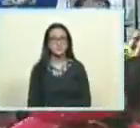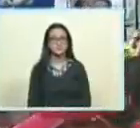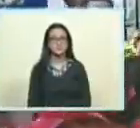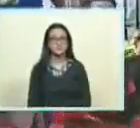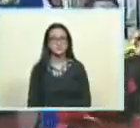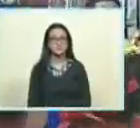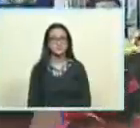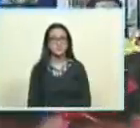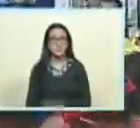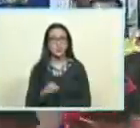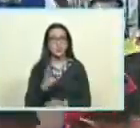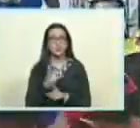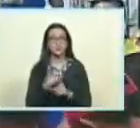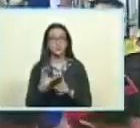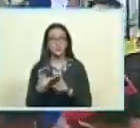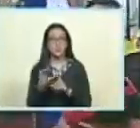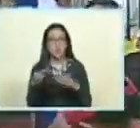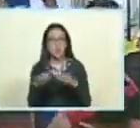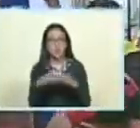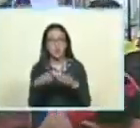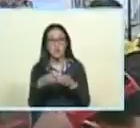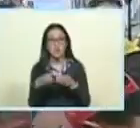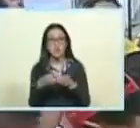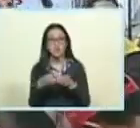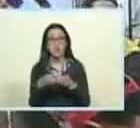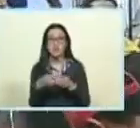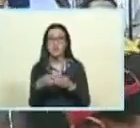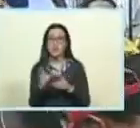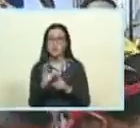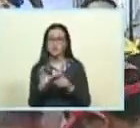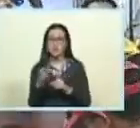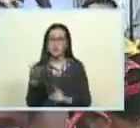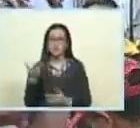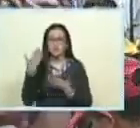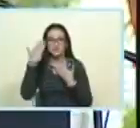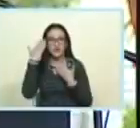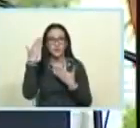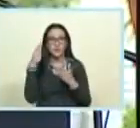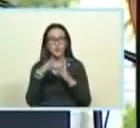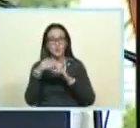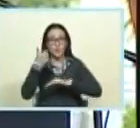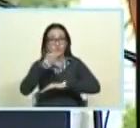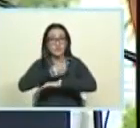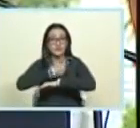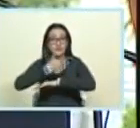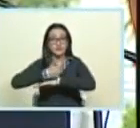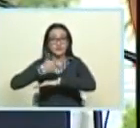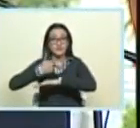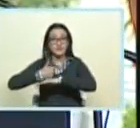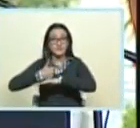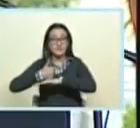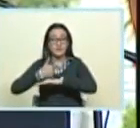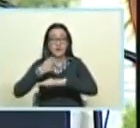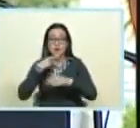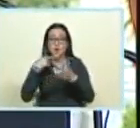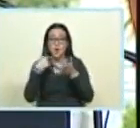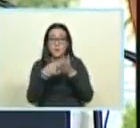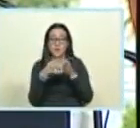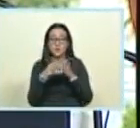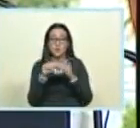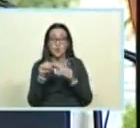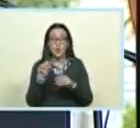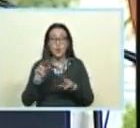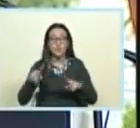Complejo cultural, la cultura. Bueno, un saludo a toda la directiva. Quiero nombrar a toda la